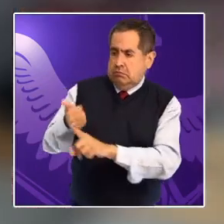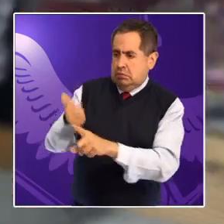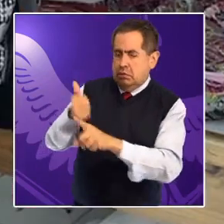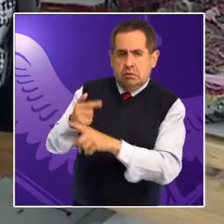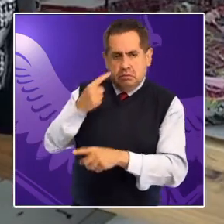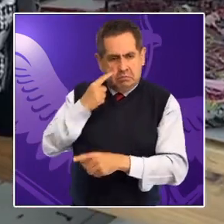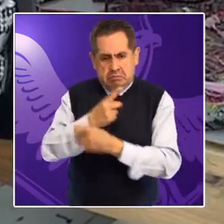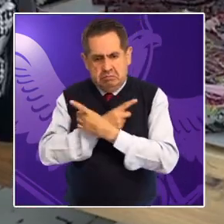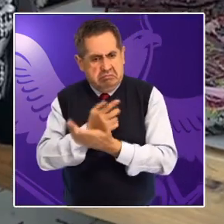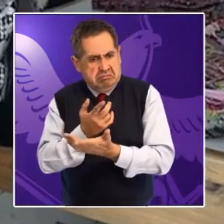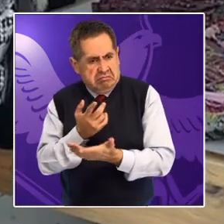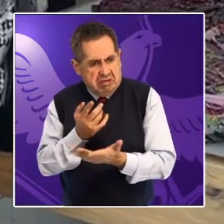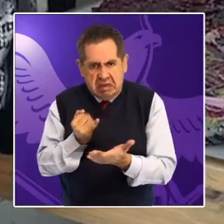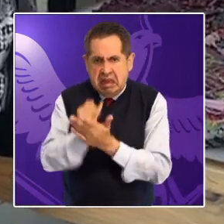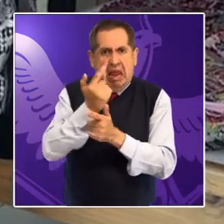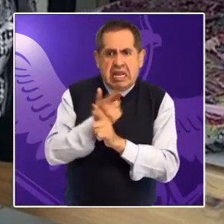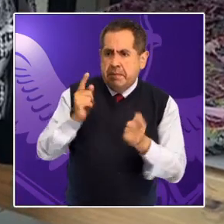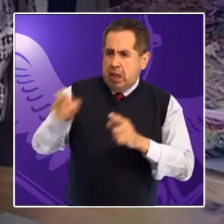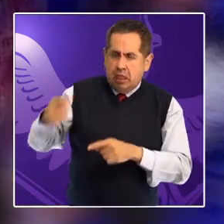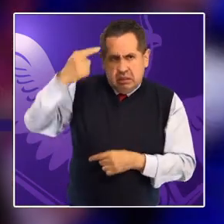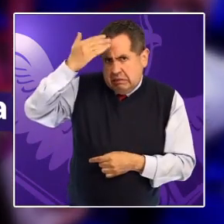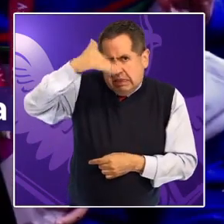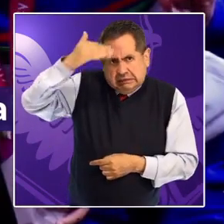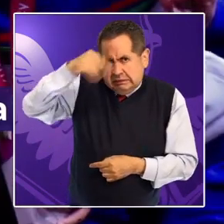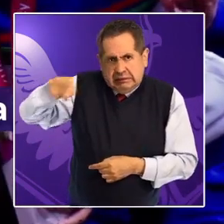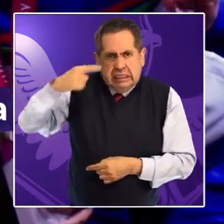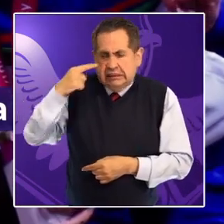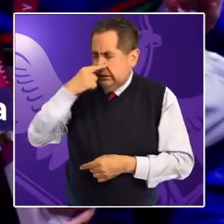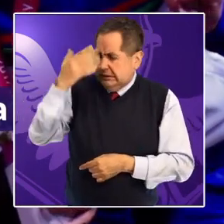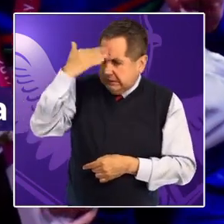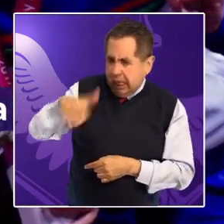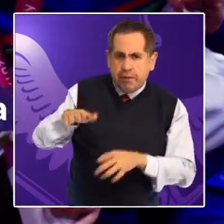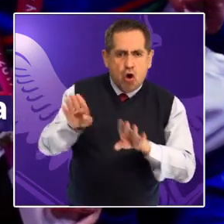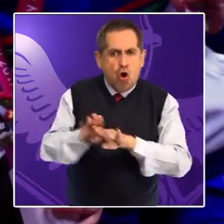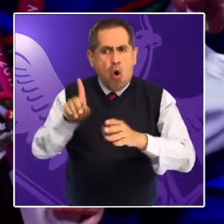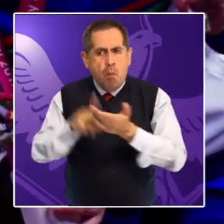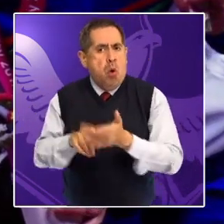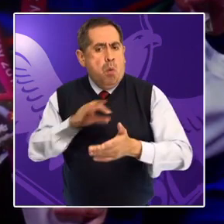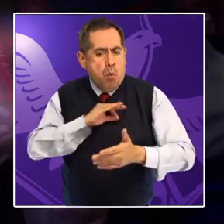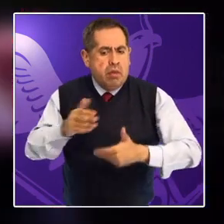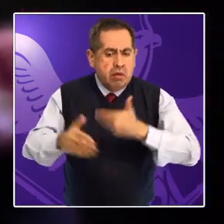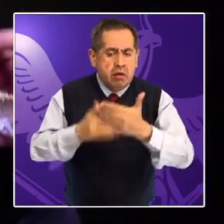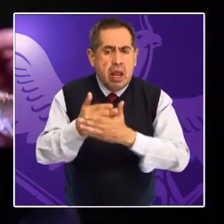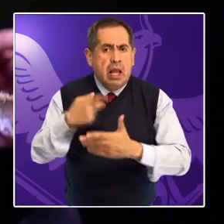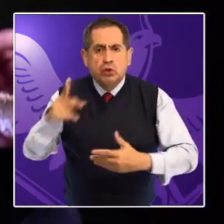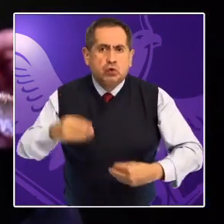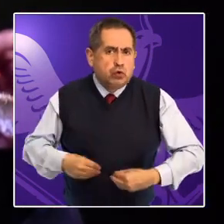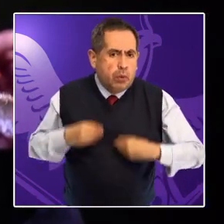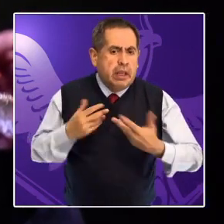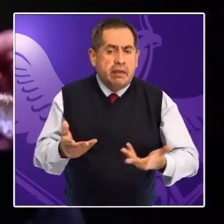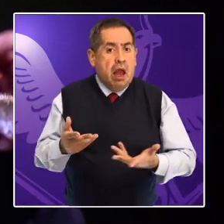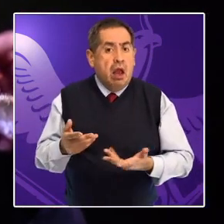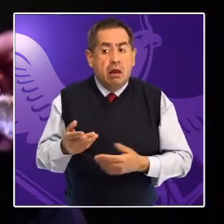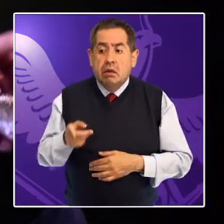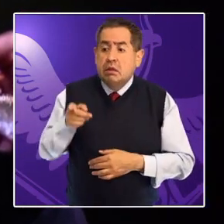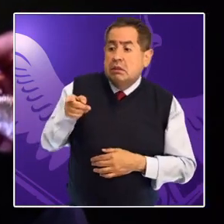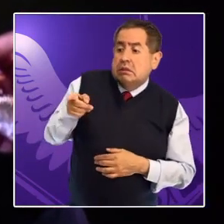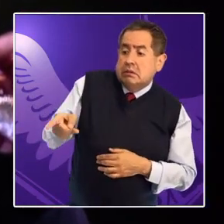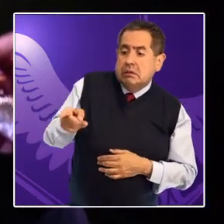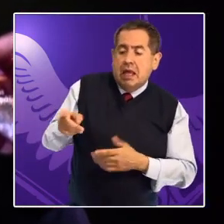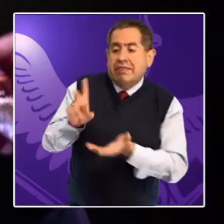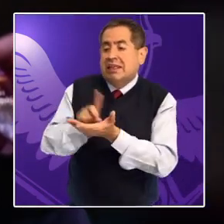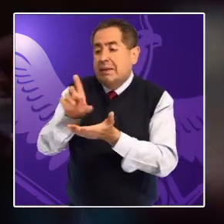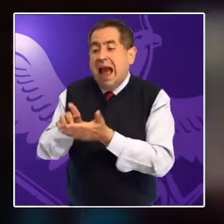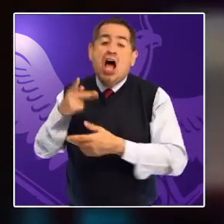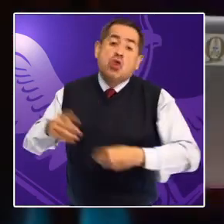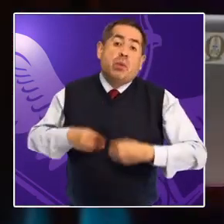La concepción de las personas como sujetos moral, como personas que pueden tener un proyecto de vida. Nadie se define ni por una ni por dos condiciones.